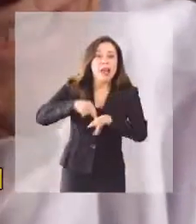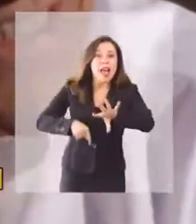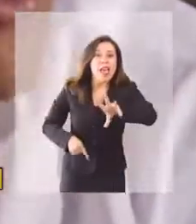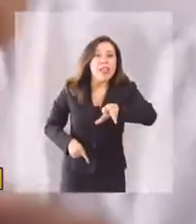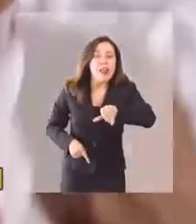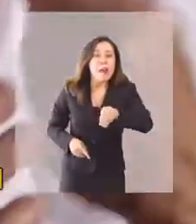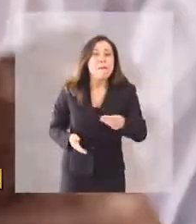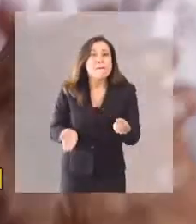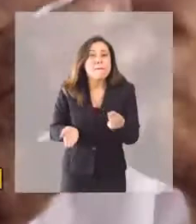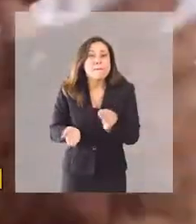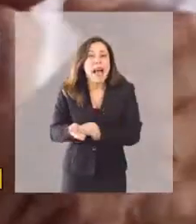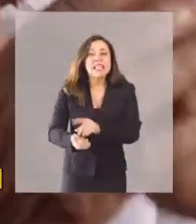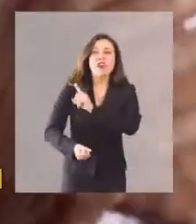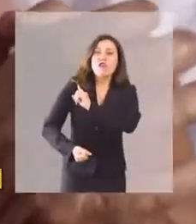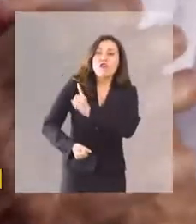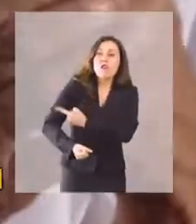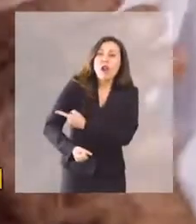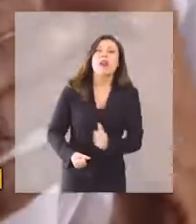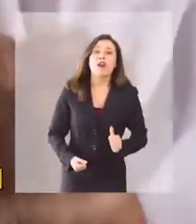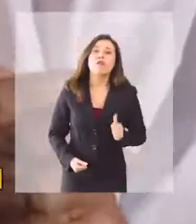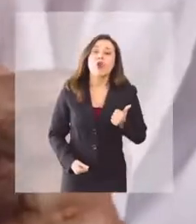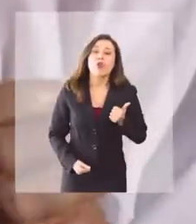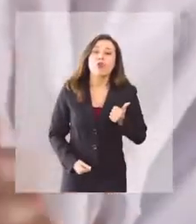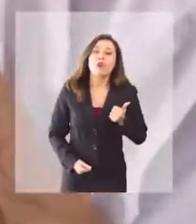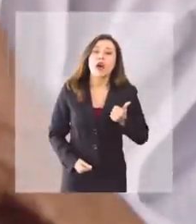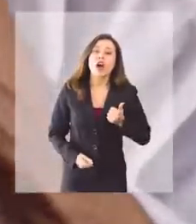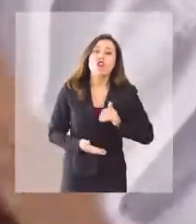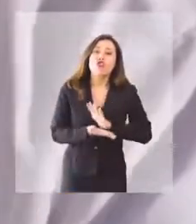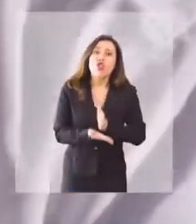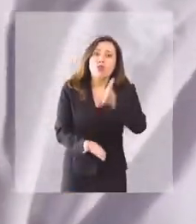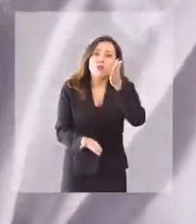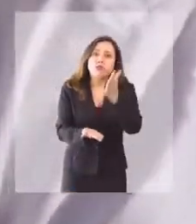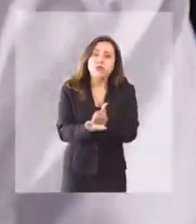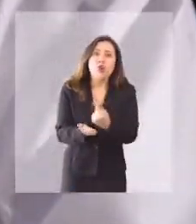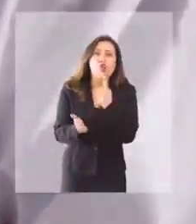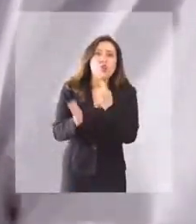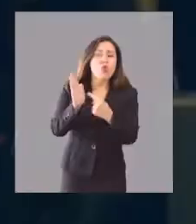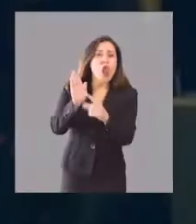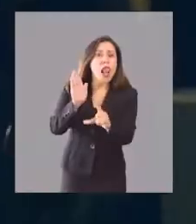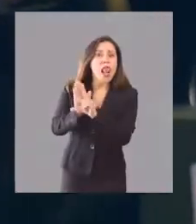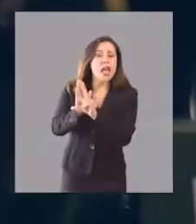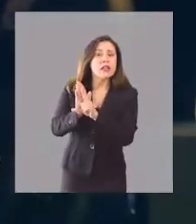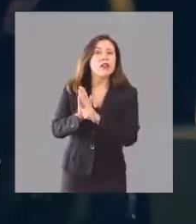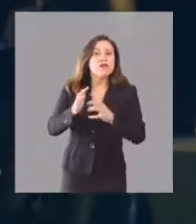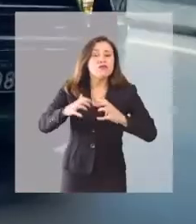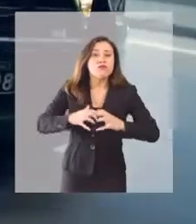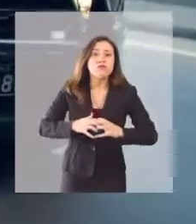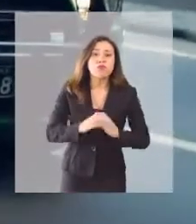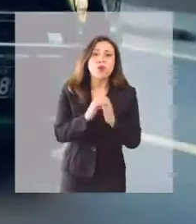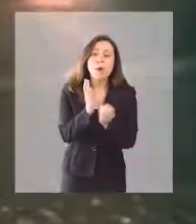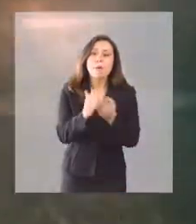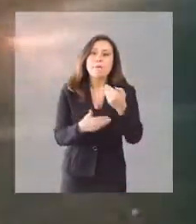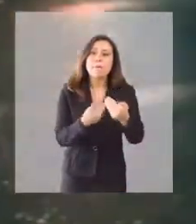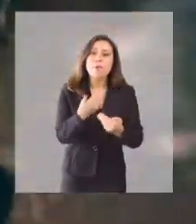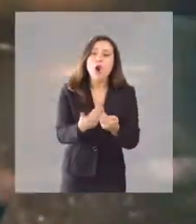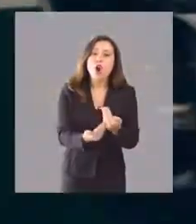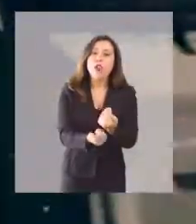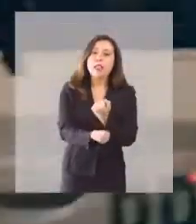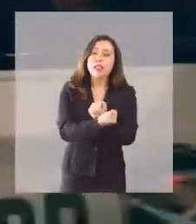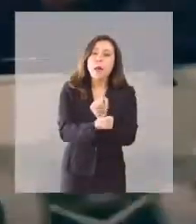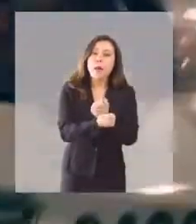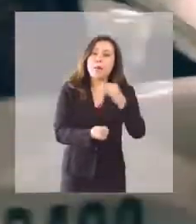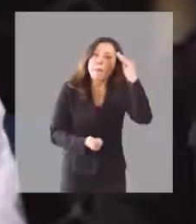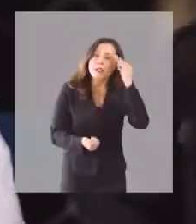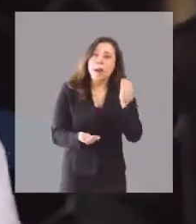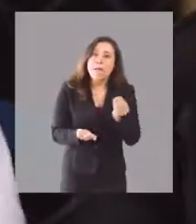la delincuencia con mucho mayor fuerza y voluntad y con todo el rigor de la ley. Vamos a fortalecer y modernizar a